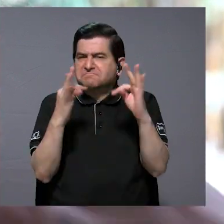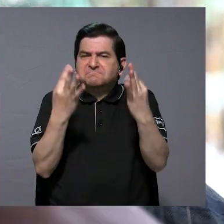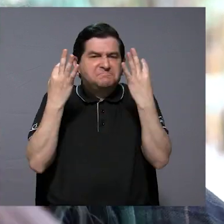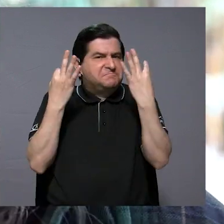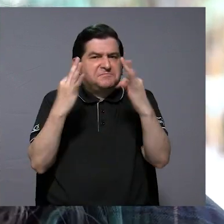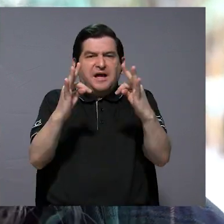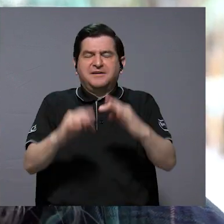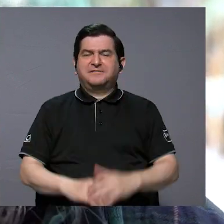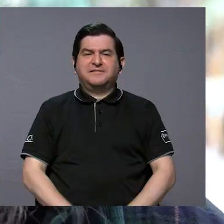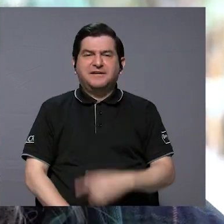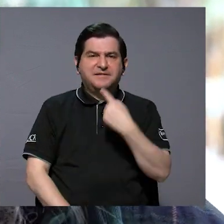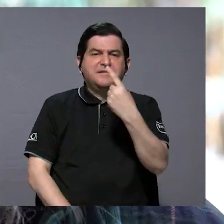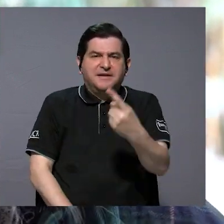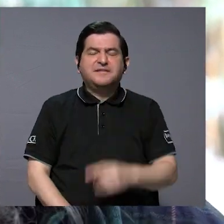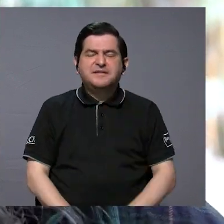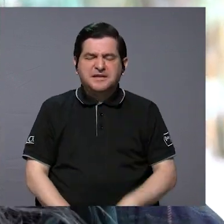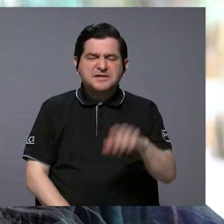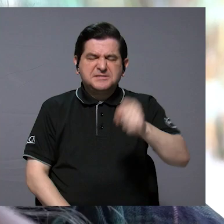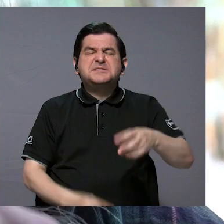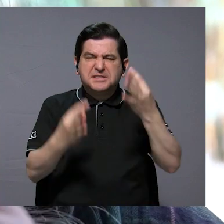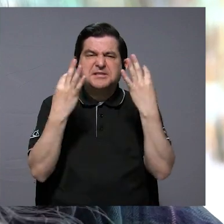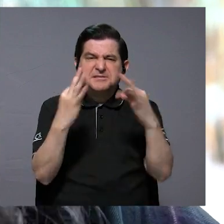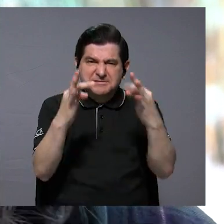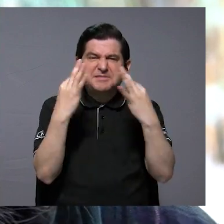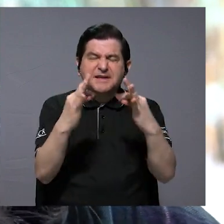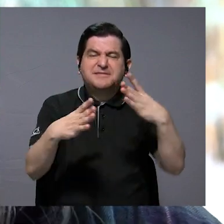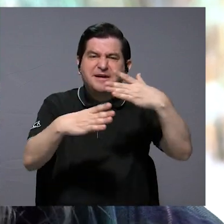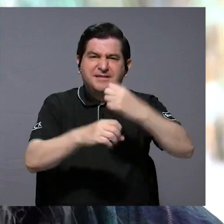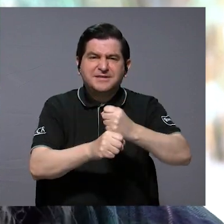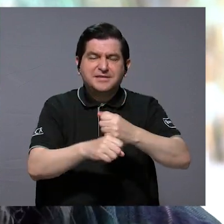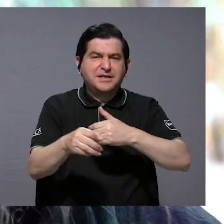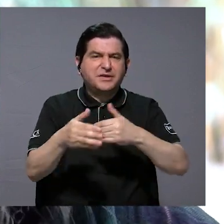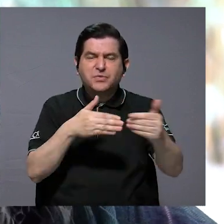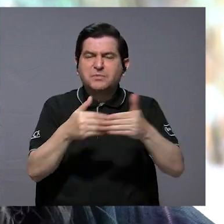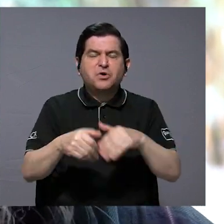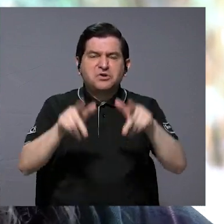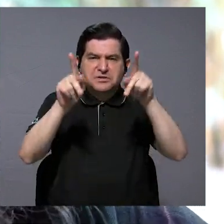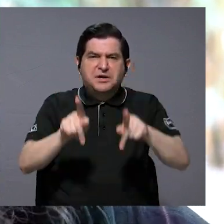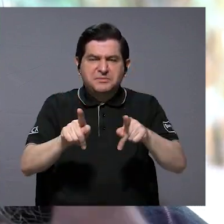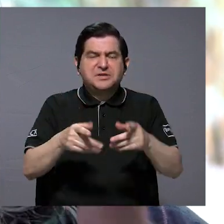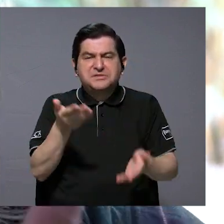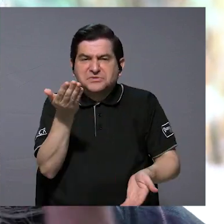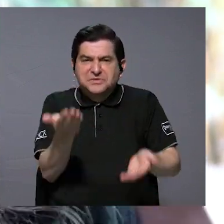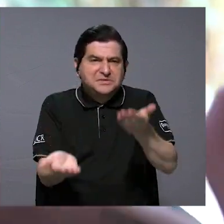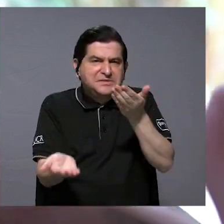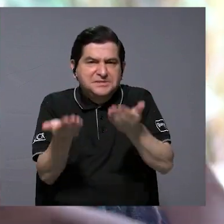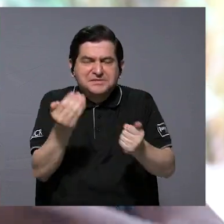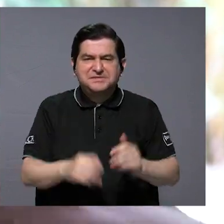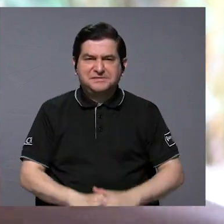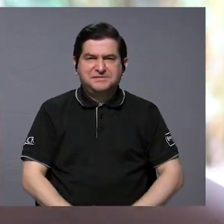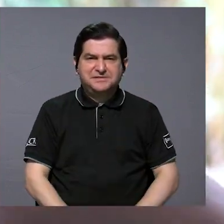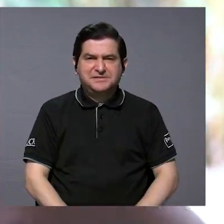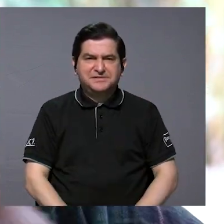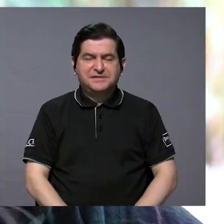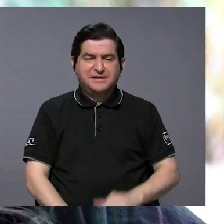que te des el chance de, le diría como que sea el chance de hacerlo, que busque gente que esté